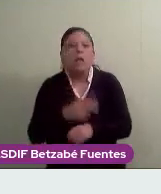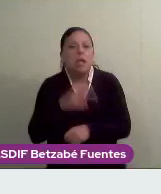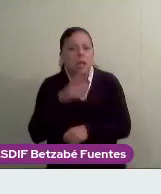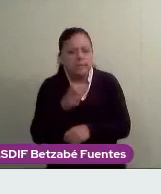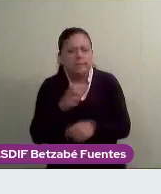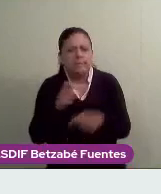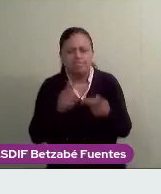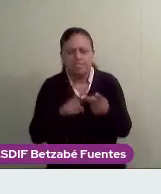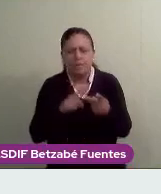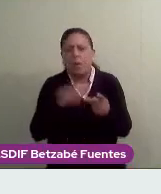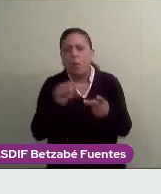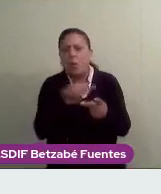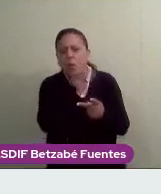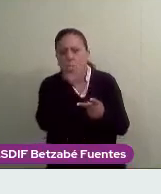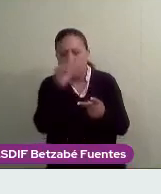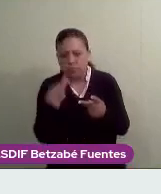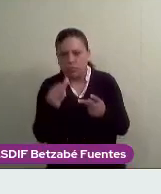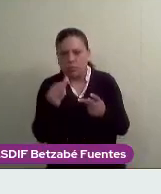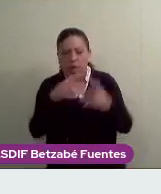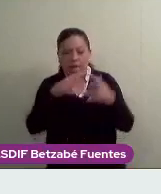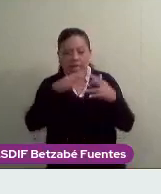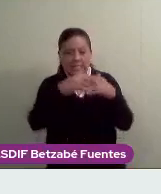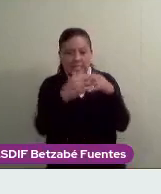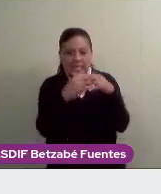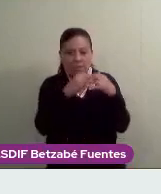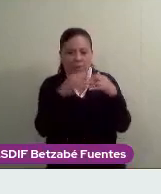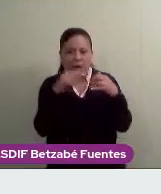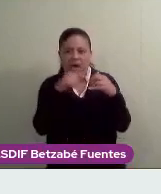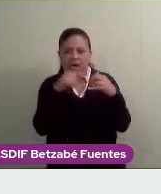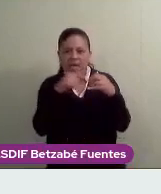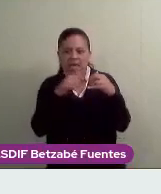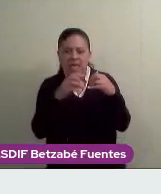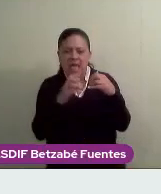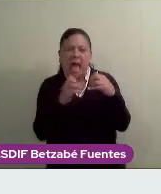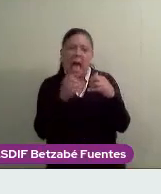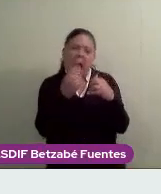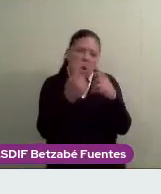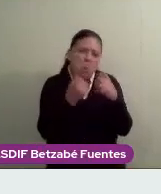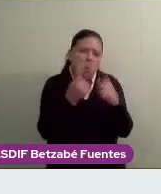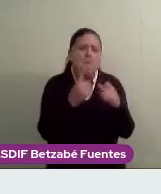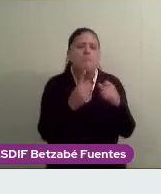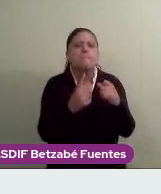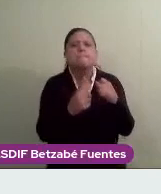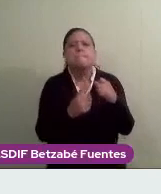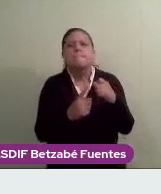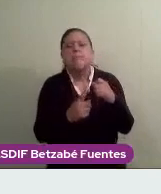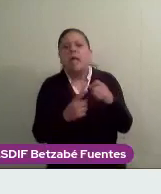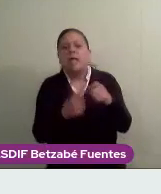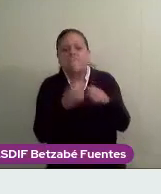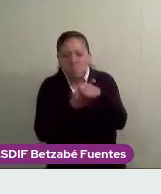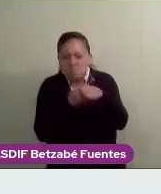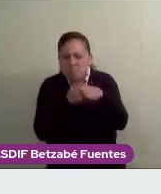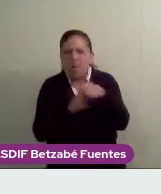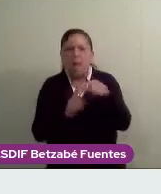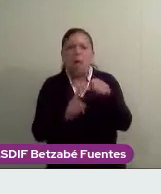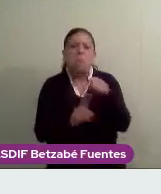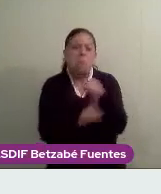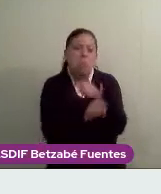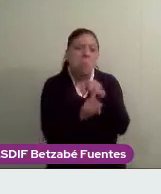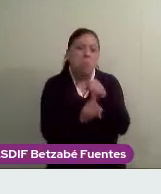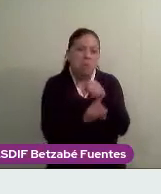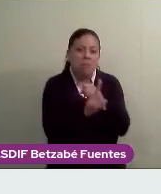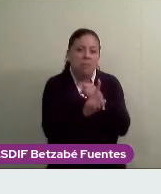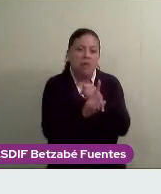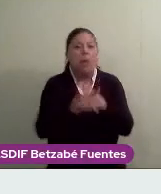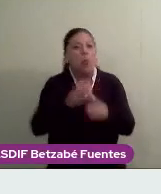es que la lesión cerebral determinante de la lexitimia primaria puede acontecer durante el desarrollo